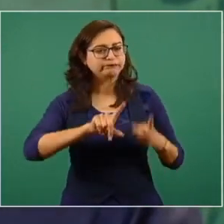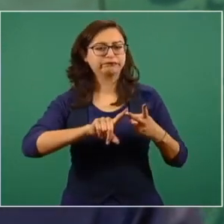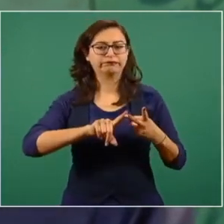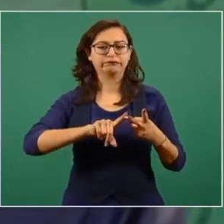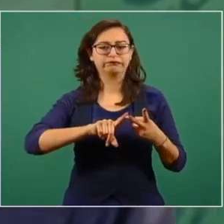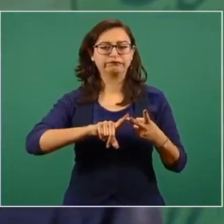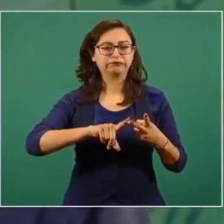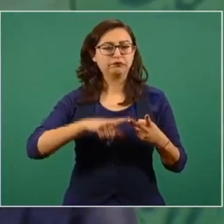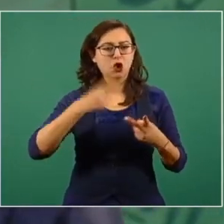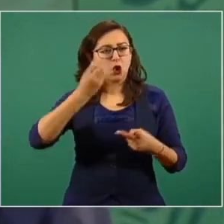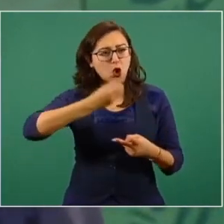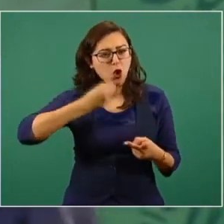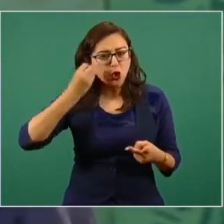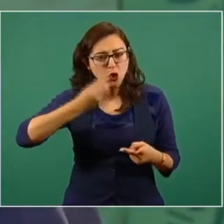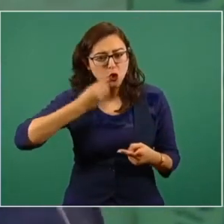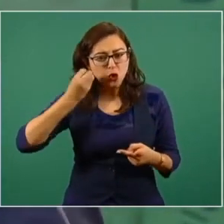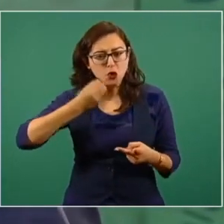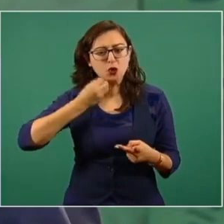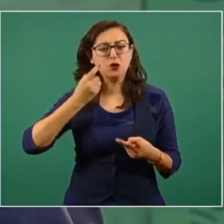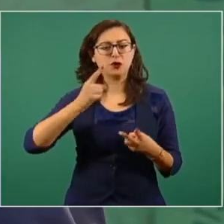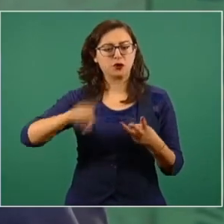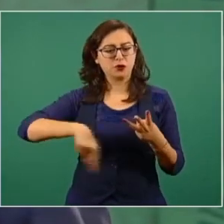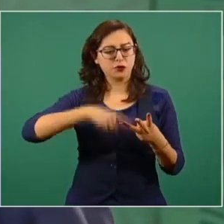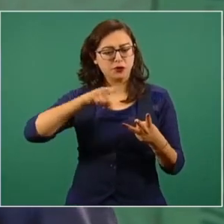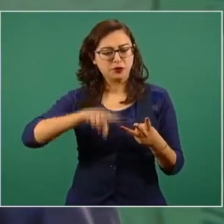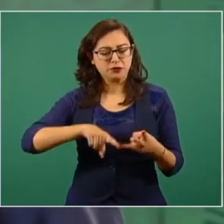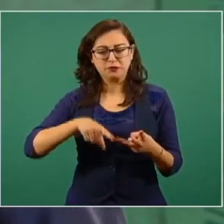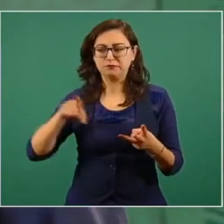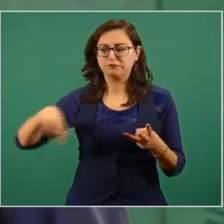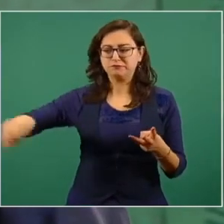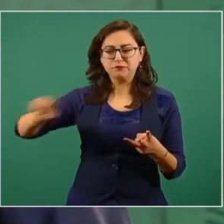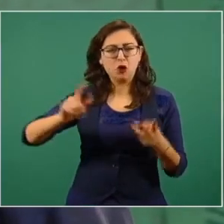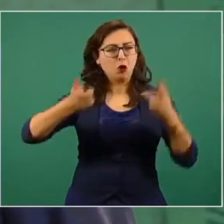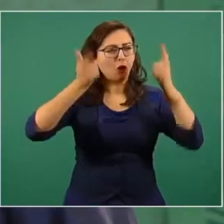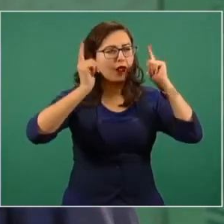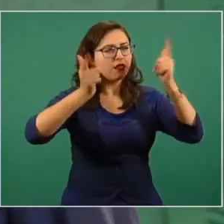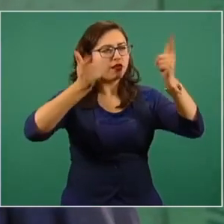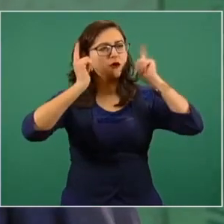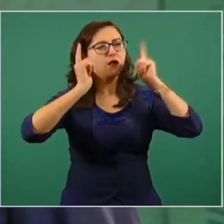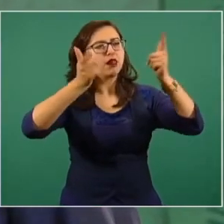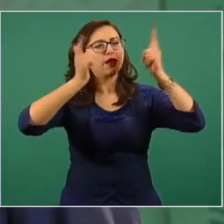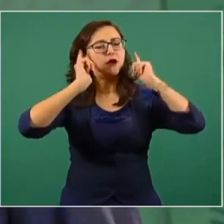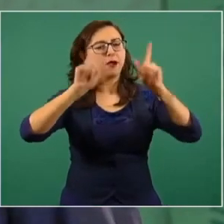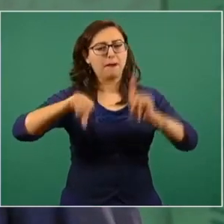sus rezos, sus buenas vibras, sus buenos deseos